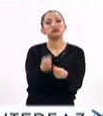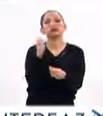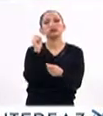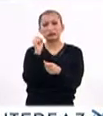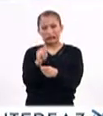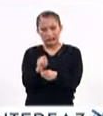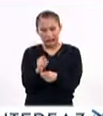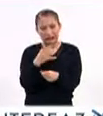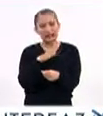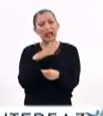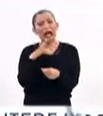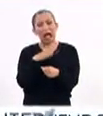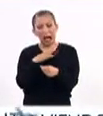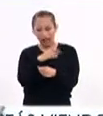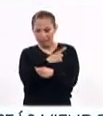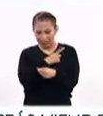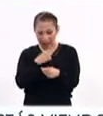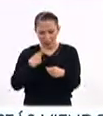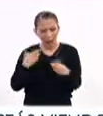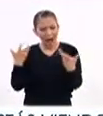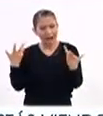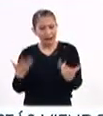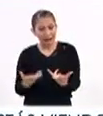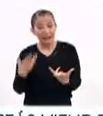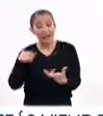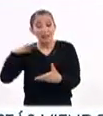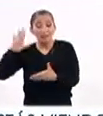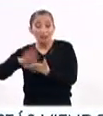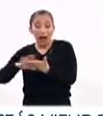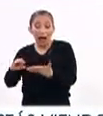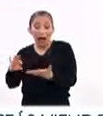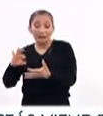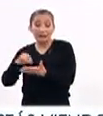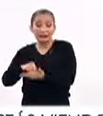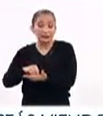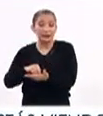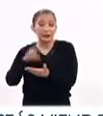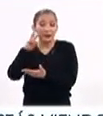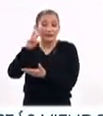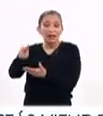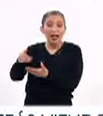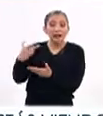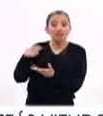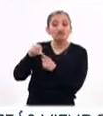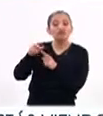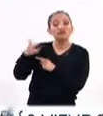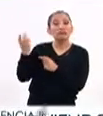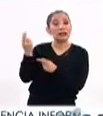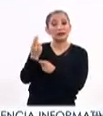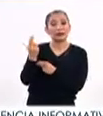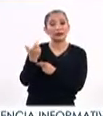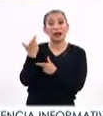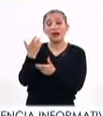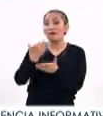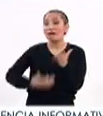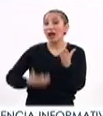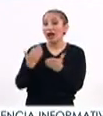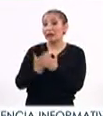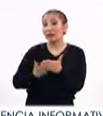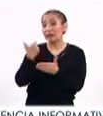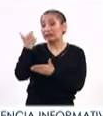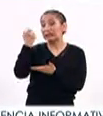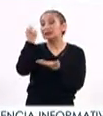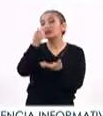Sí hay que trazar el deber ser y adicionalmente hay que ver las consecuencias necesarias. Falta el